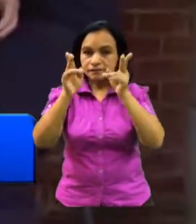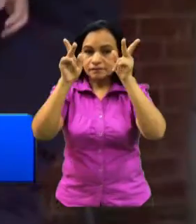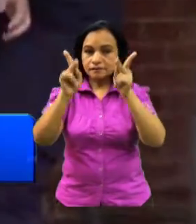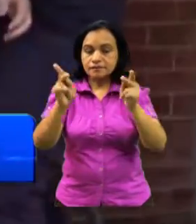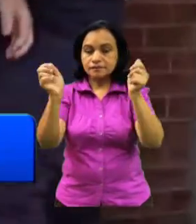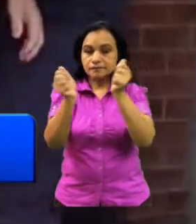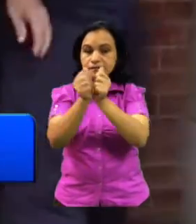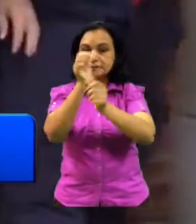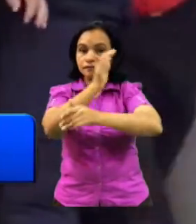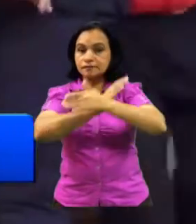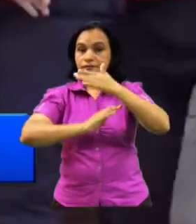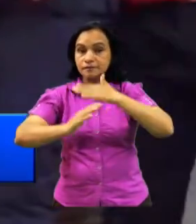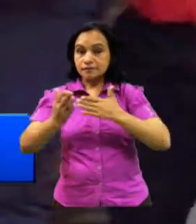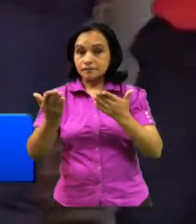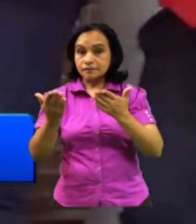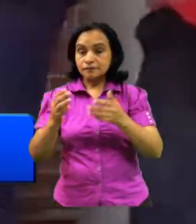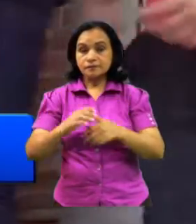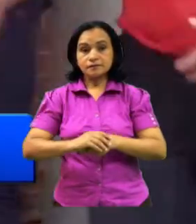discapacidad para